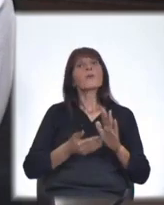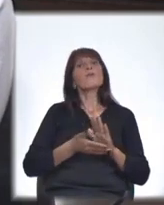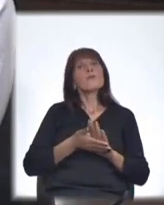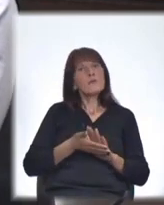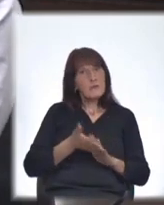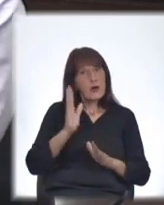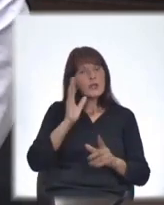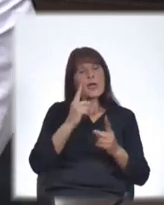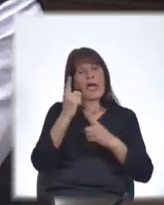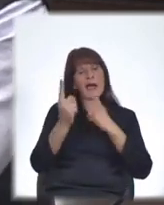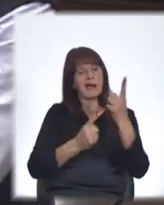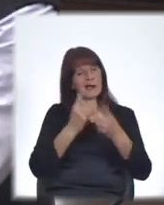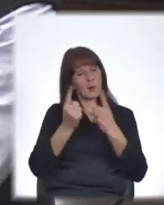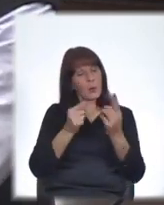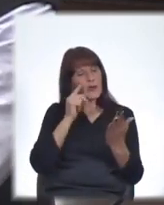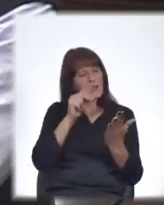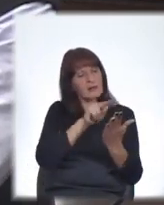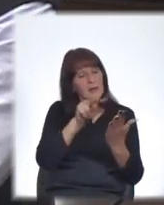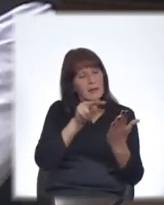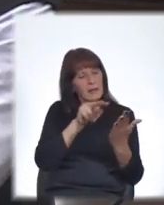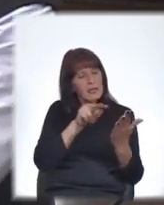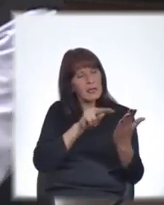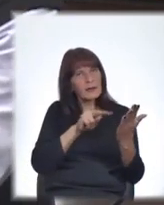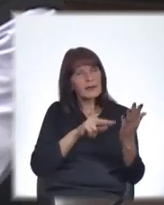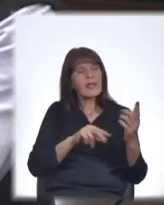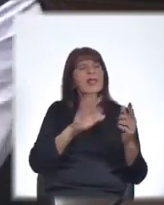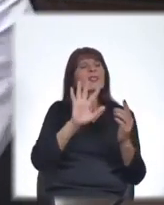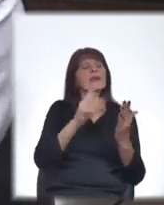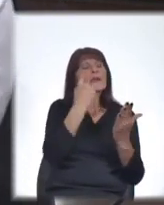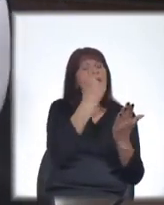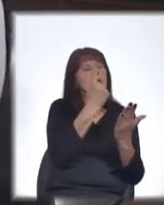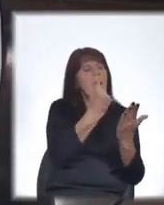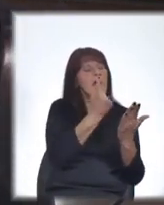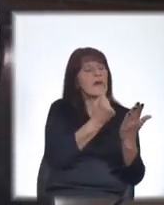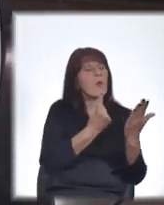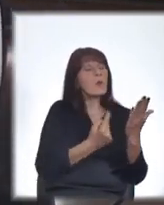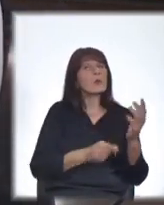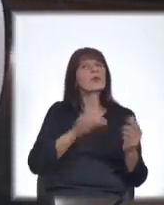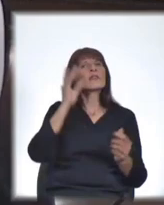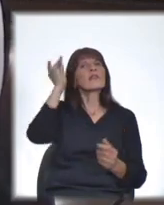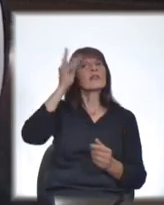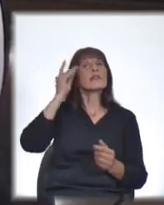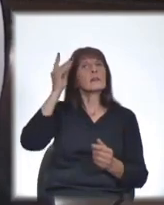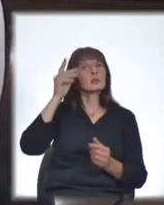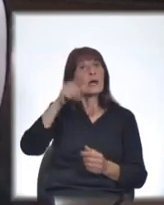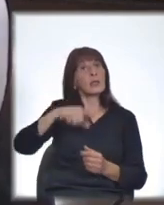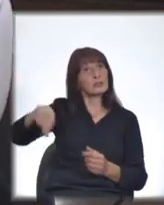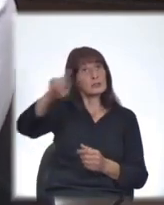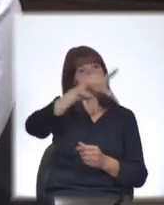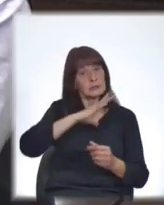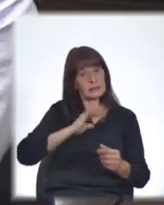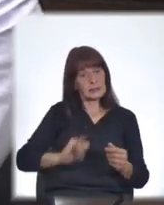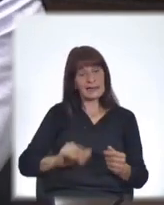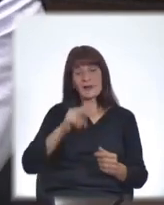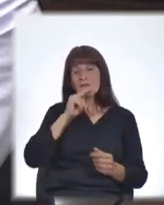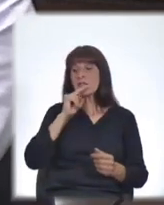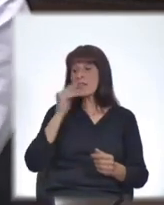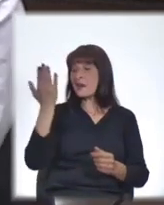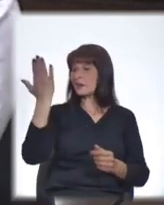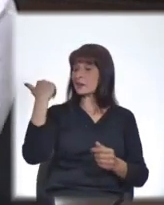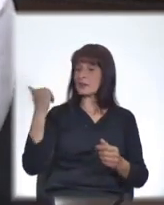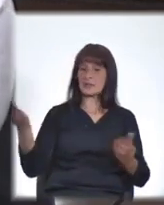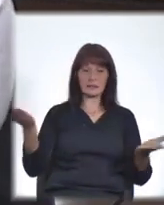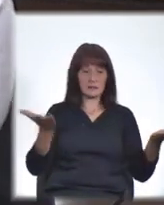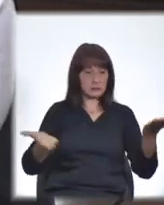a algunas lecturas de lo que cada uno de los señores diputados tiene en su mesa desde el día viernes